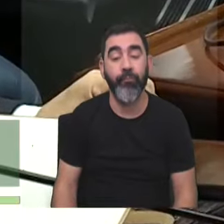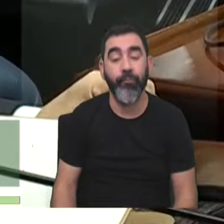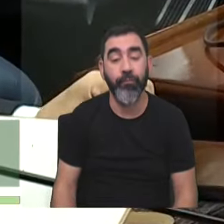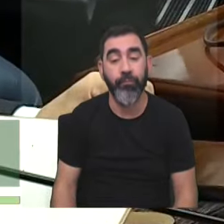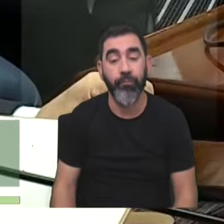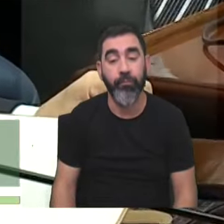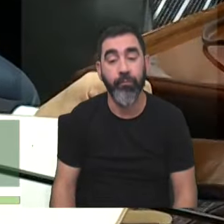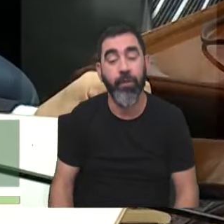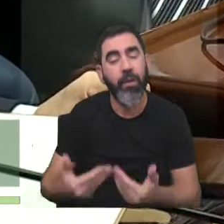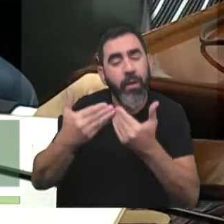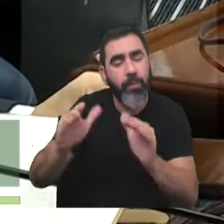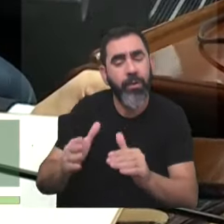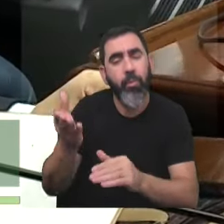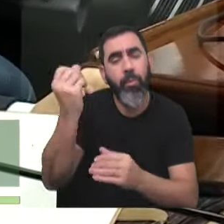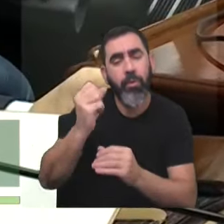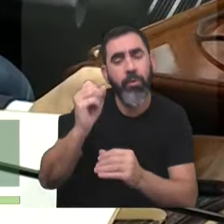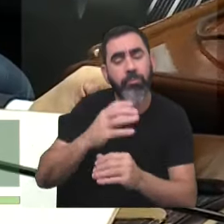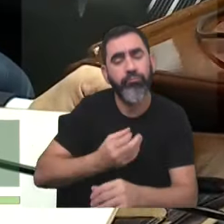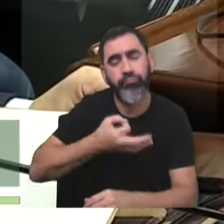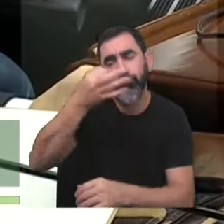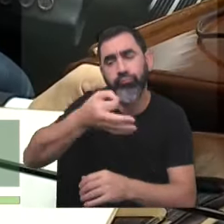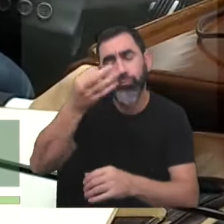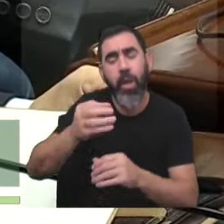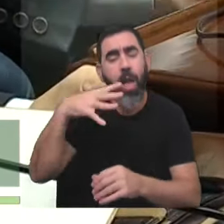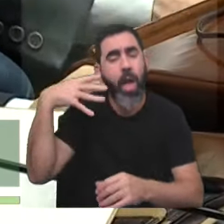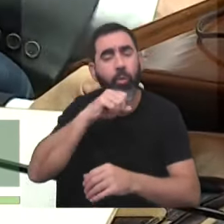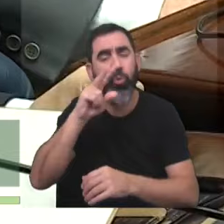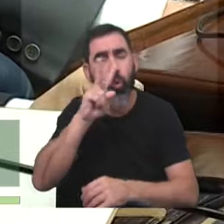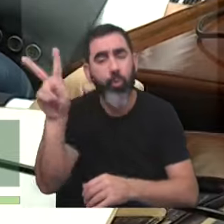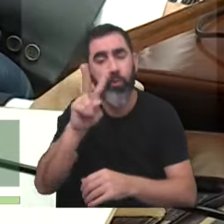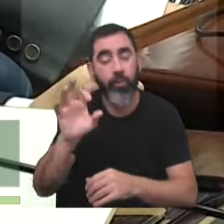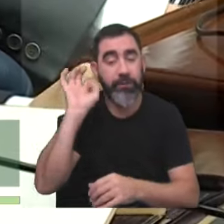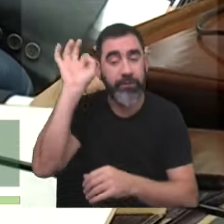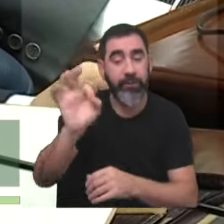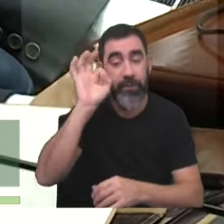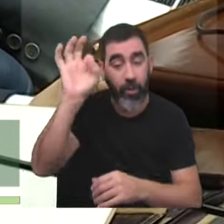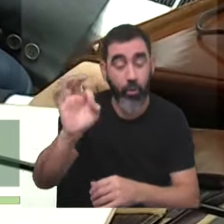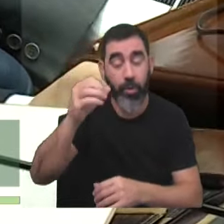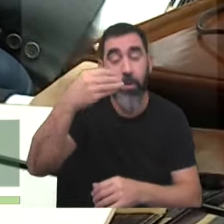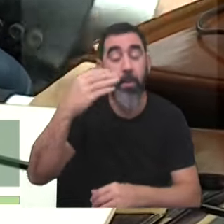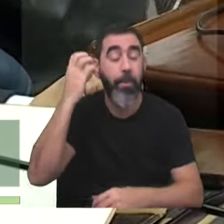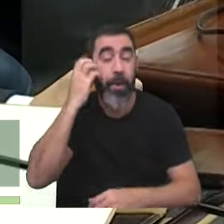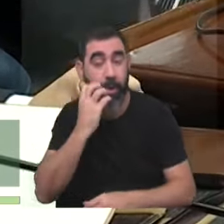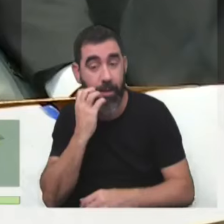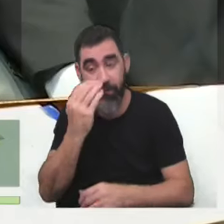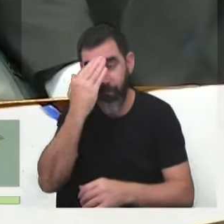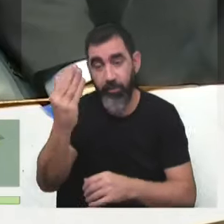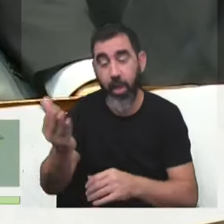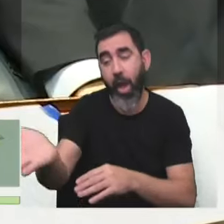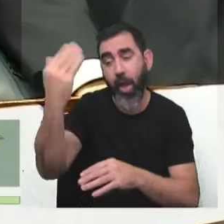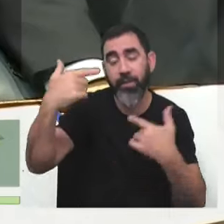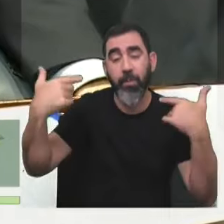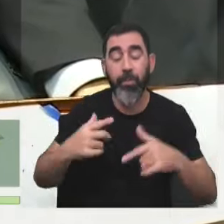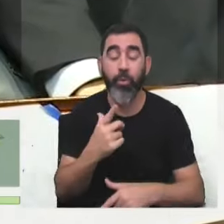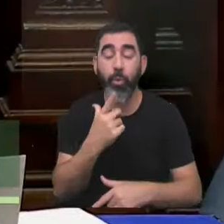la causa había comenzado luego de la interpelación que en agosto de 2022 realizó el senador frenteamplista Mario Vergara a los entonces ministros del interior